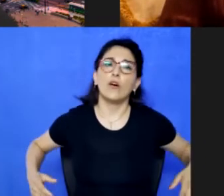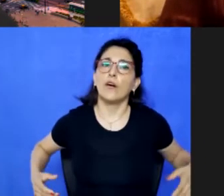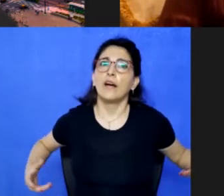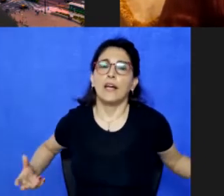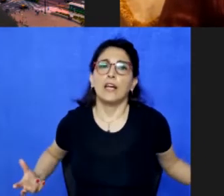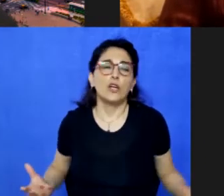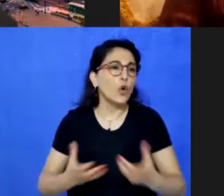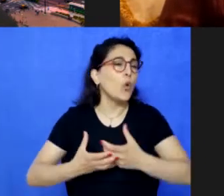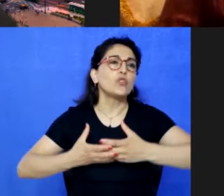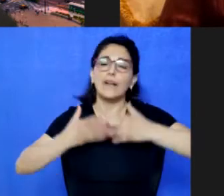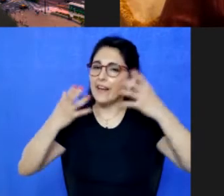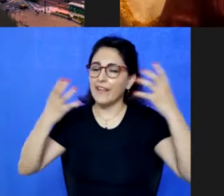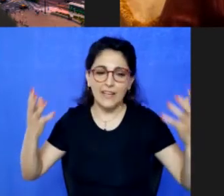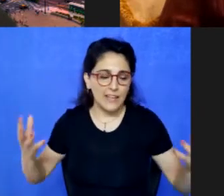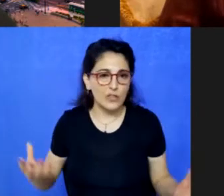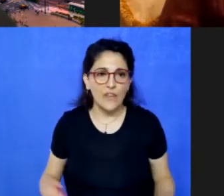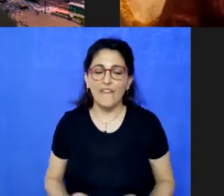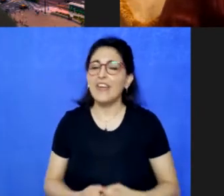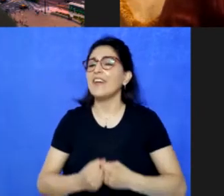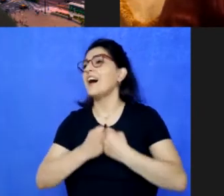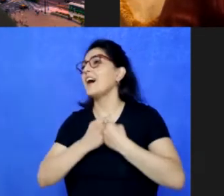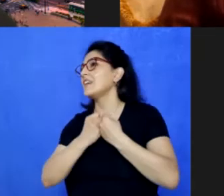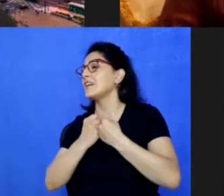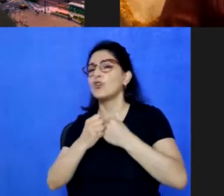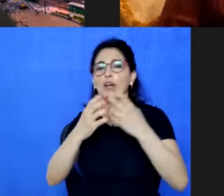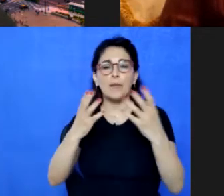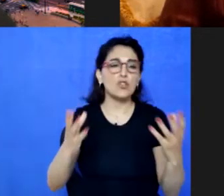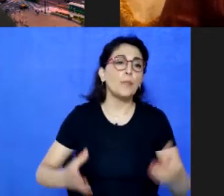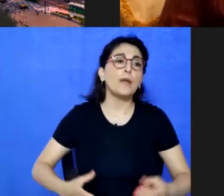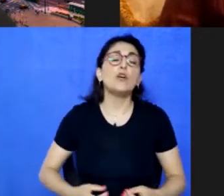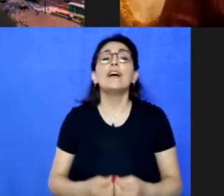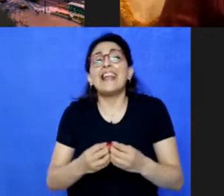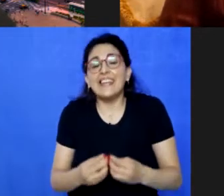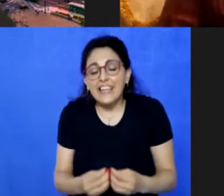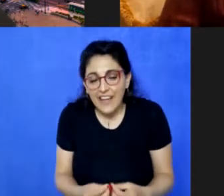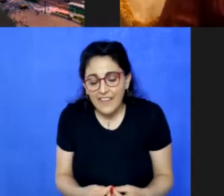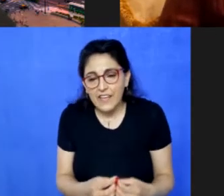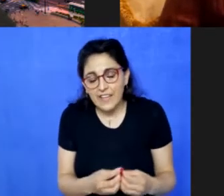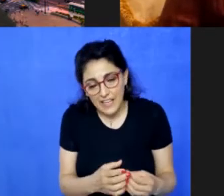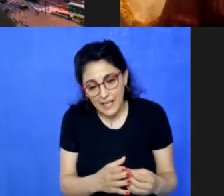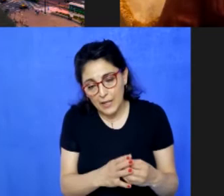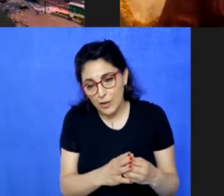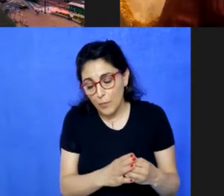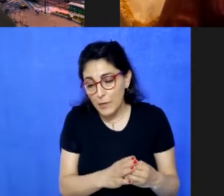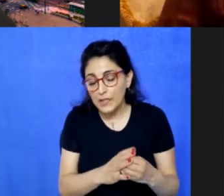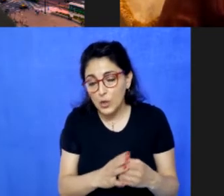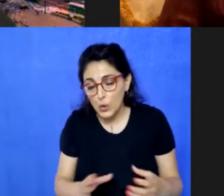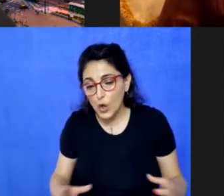bueno, no nos gusta hablar de cosas feas, ni de todo lo que pasó, pero la realidad es que